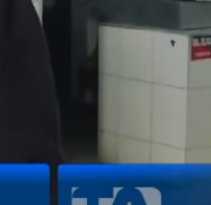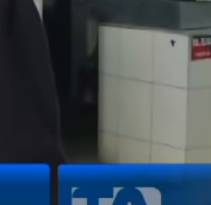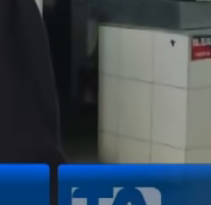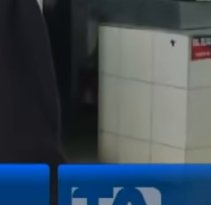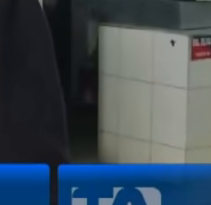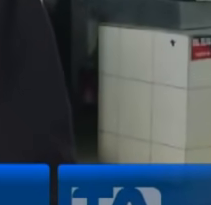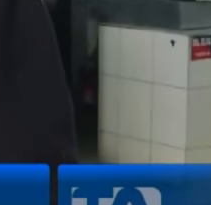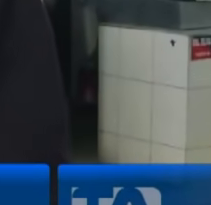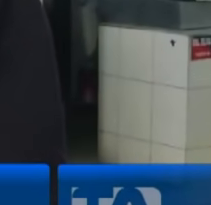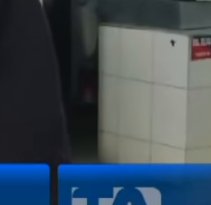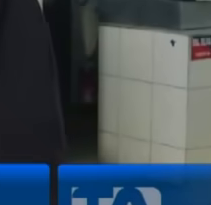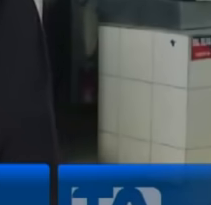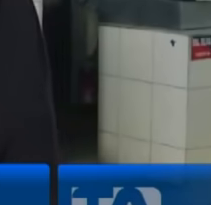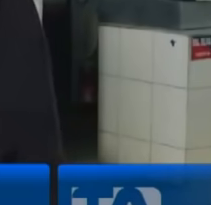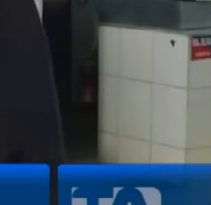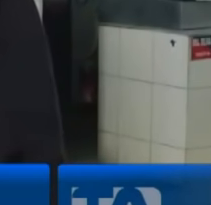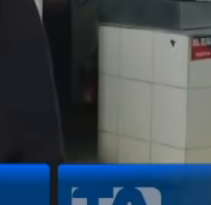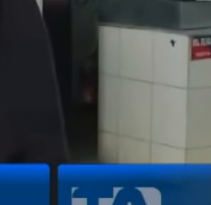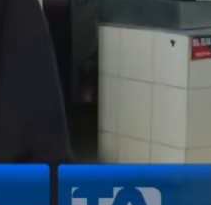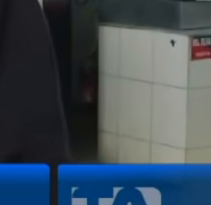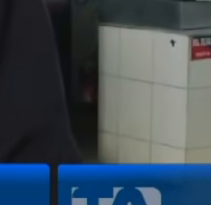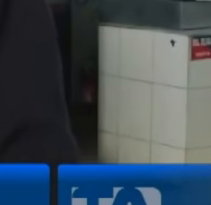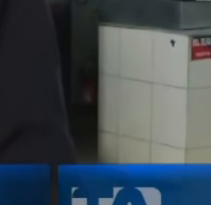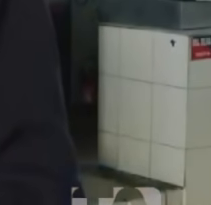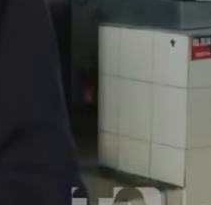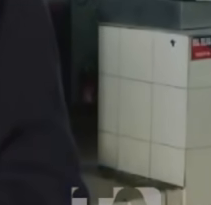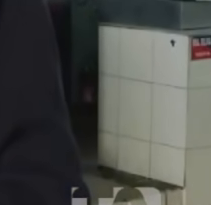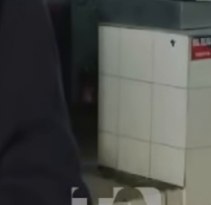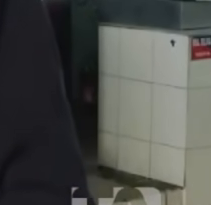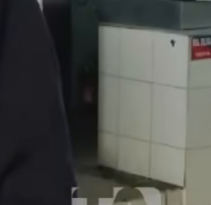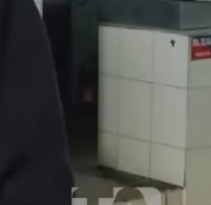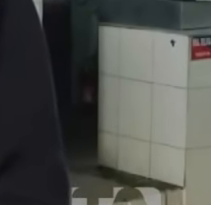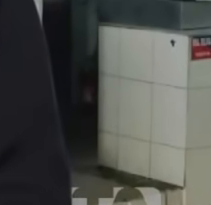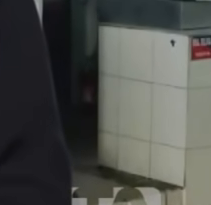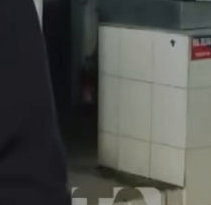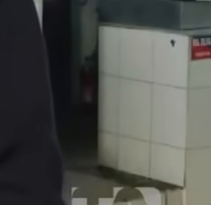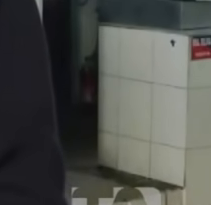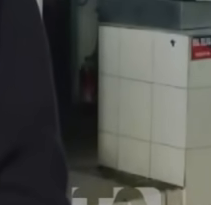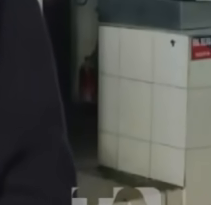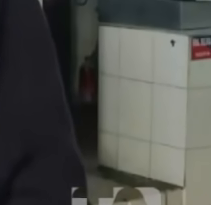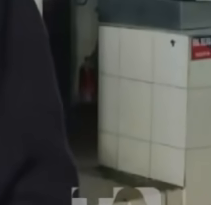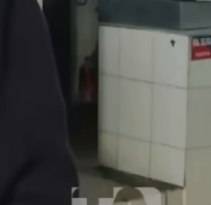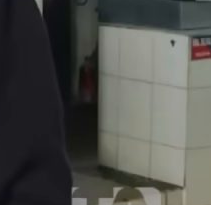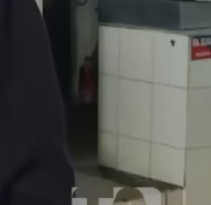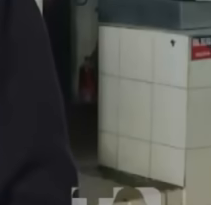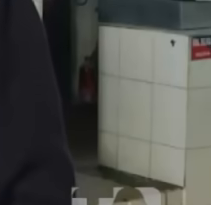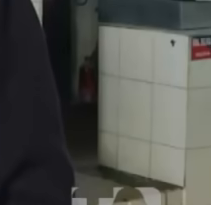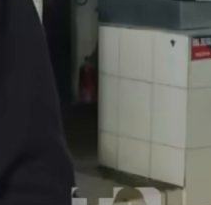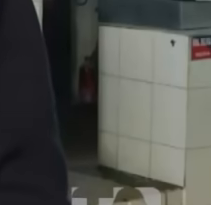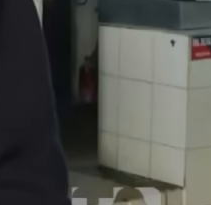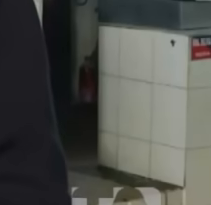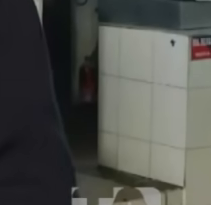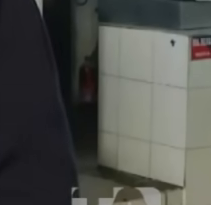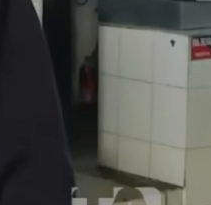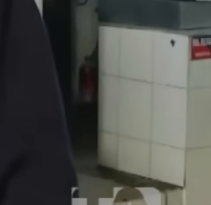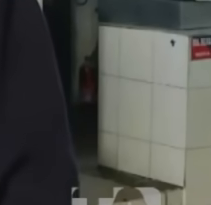espacios y así la gente pueda venir a hacer sus compras con total tranquilidad. Más adelante le vamos a estar contando en dónde se realizan, a qué hora